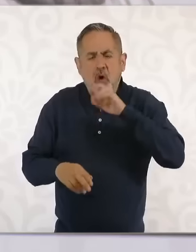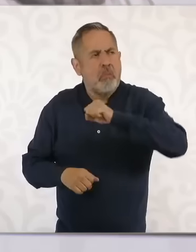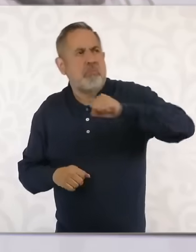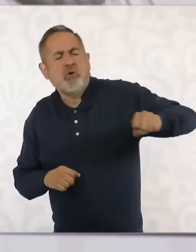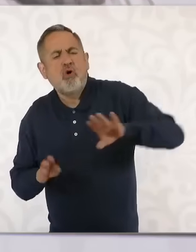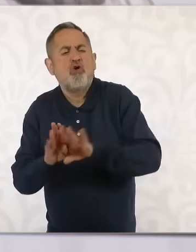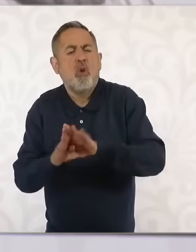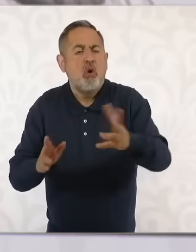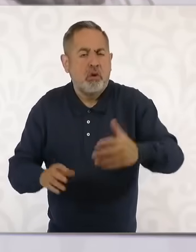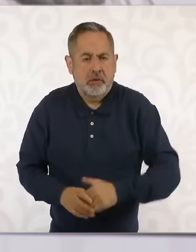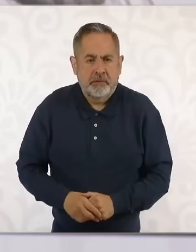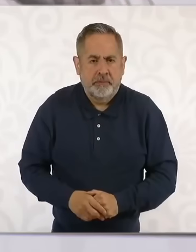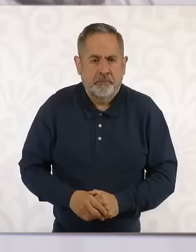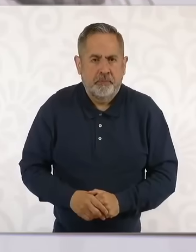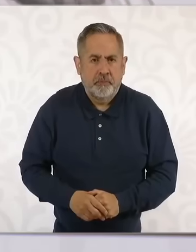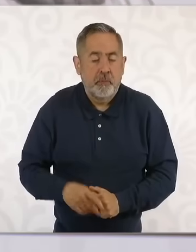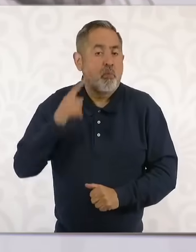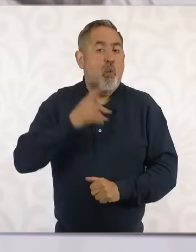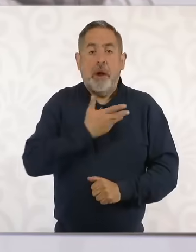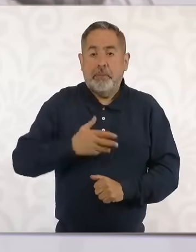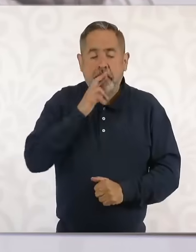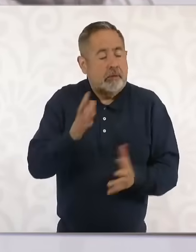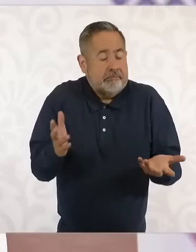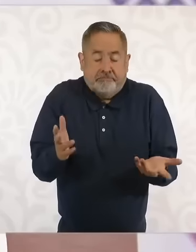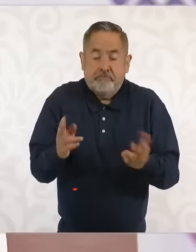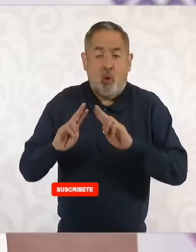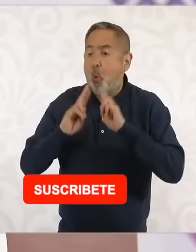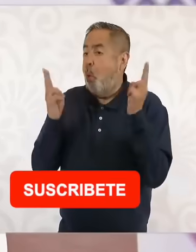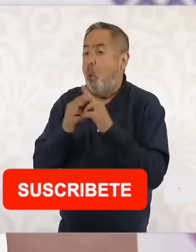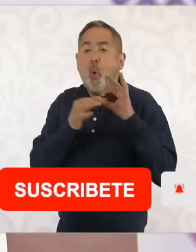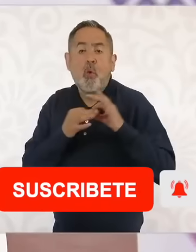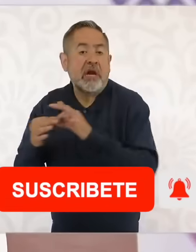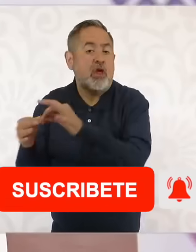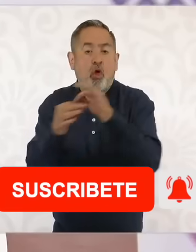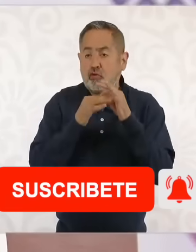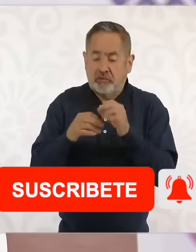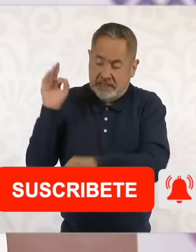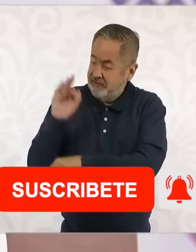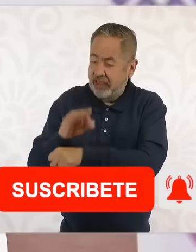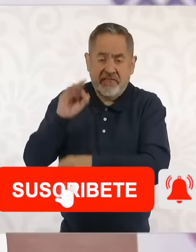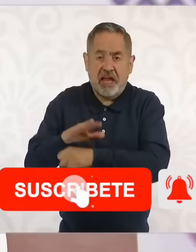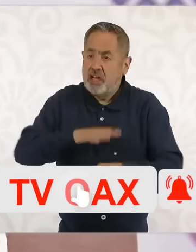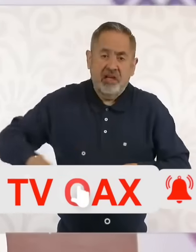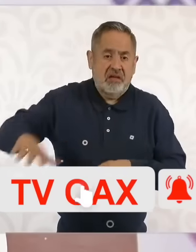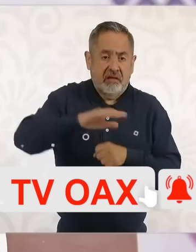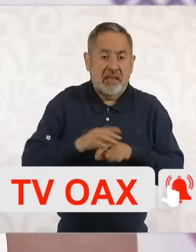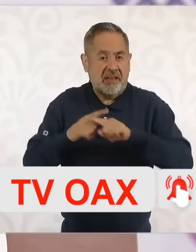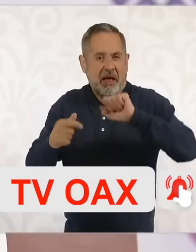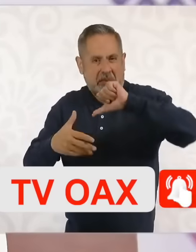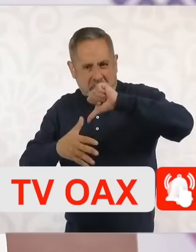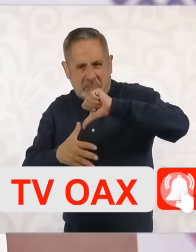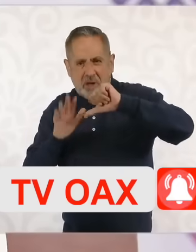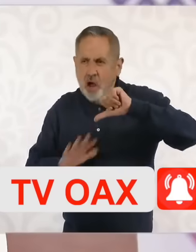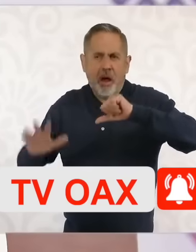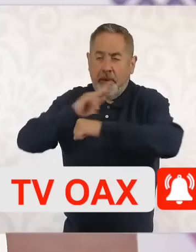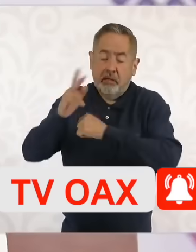Siempre es mantenerse unidos, la defensa de la soberanía nacional en todos los países y